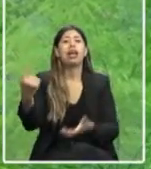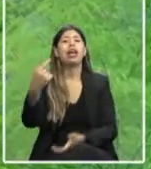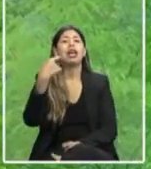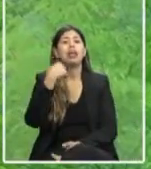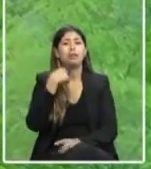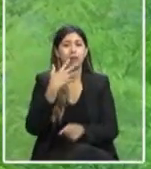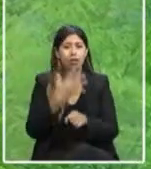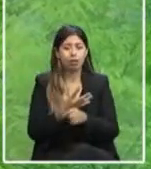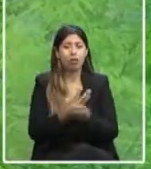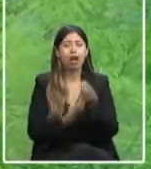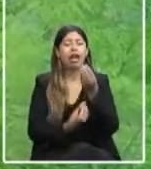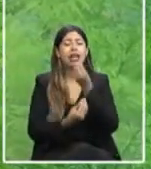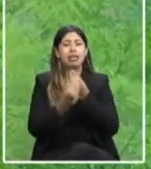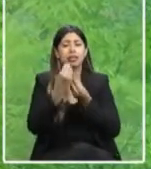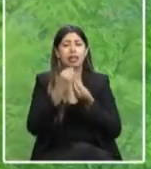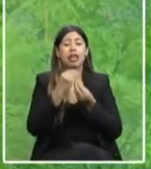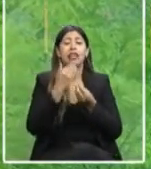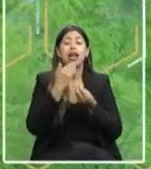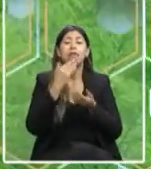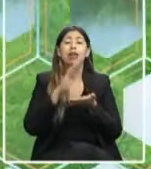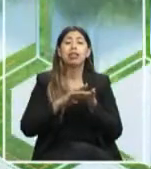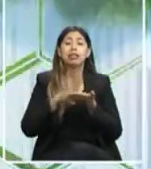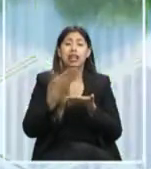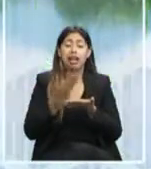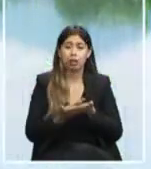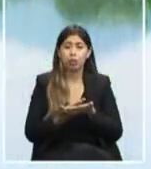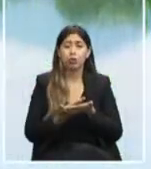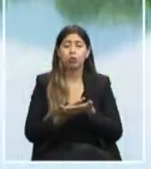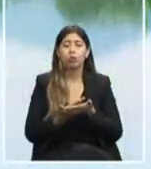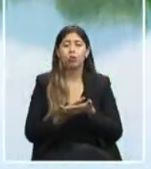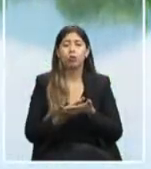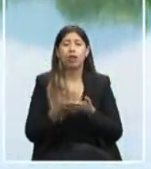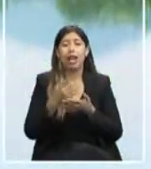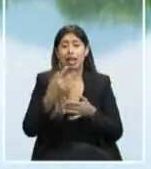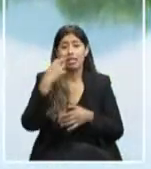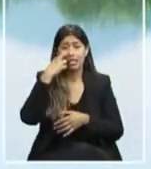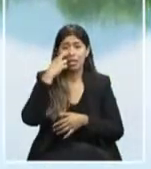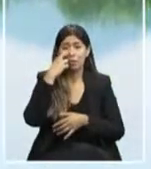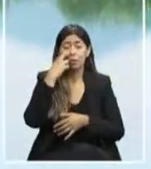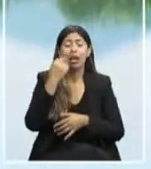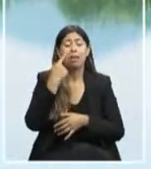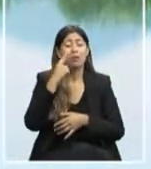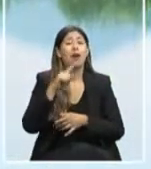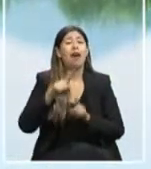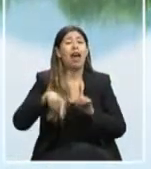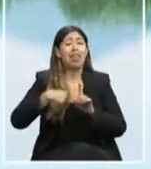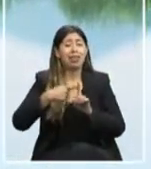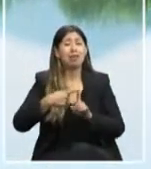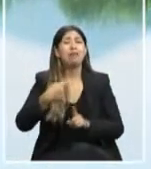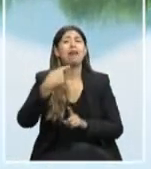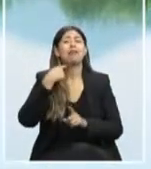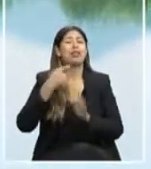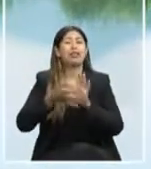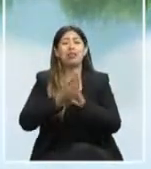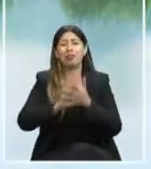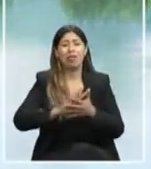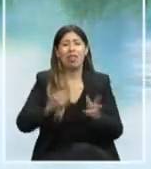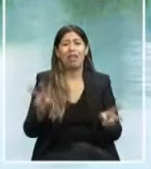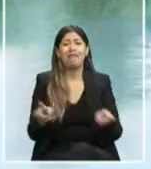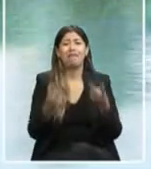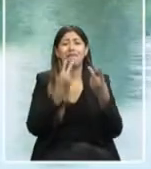nutrición, como seres humanos, pero también a todos los sistemas de vida en el planeta. Y finalmente,